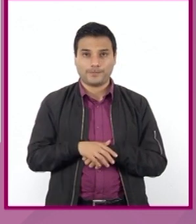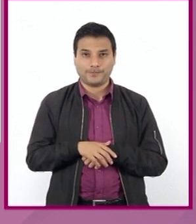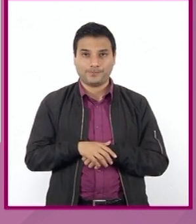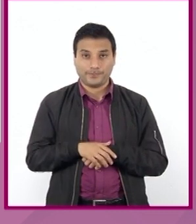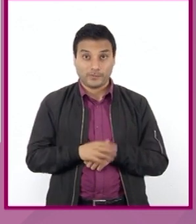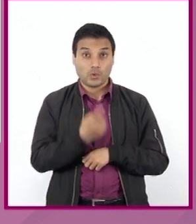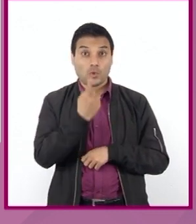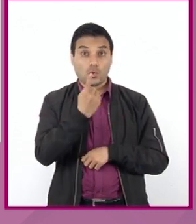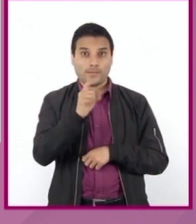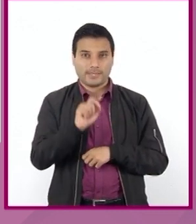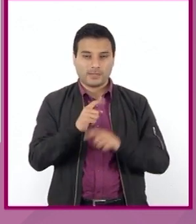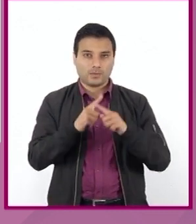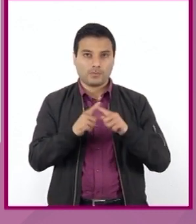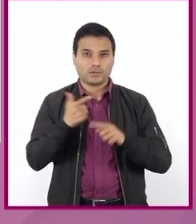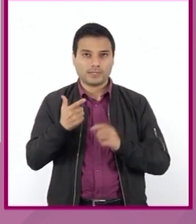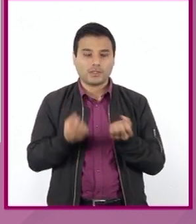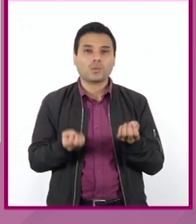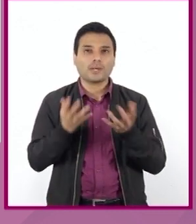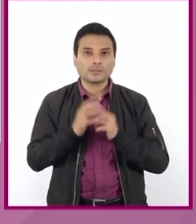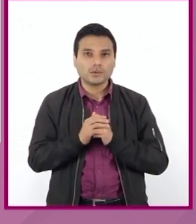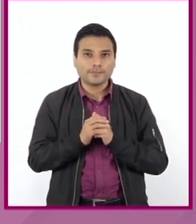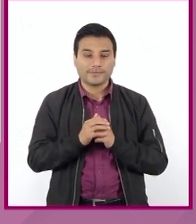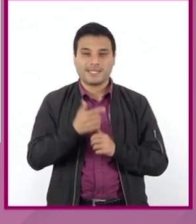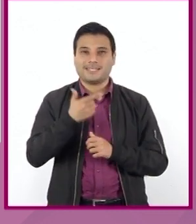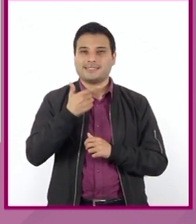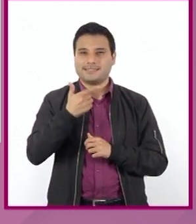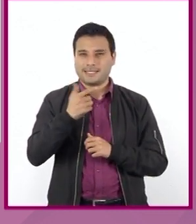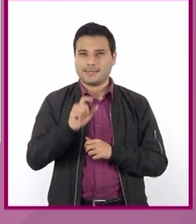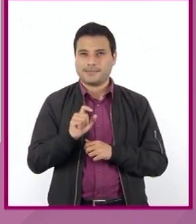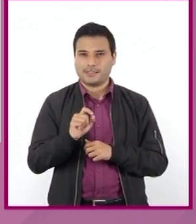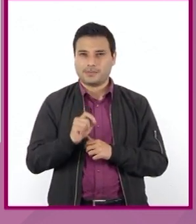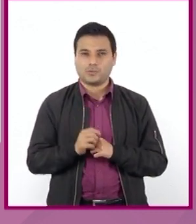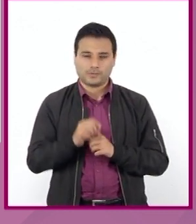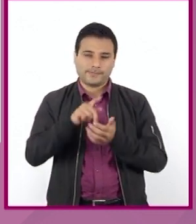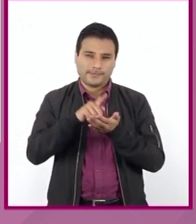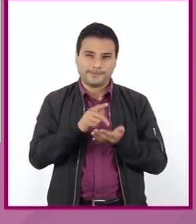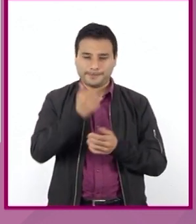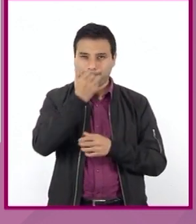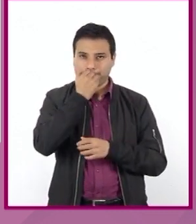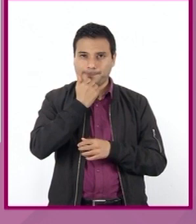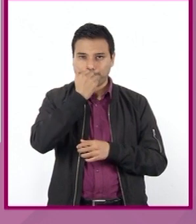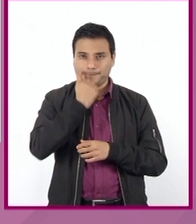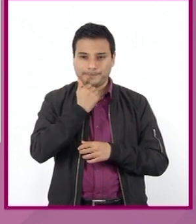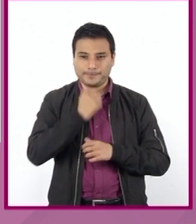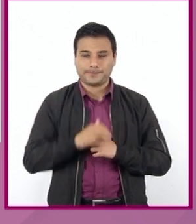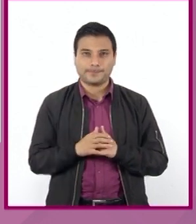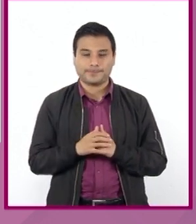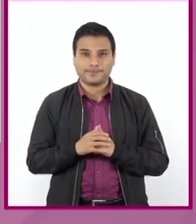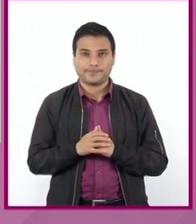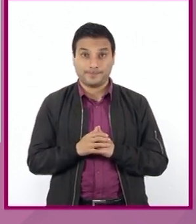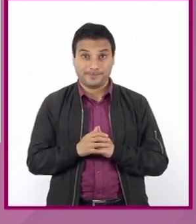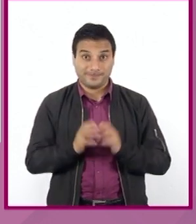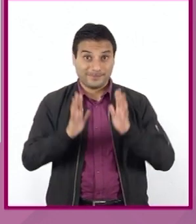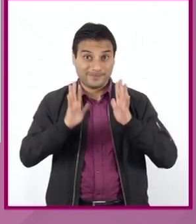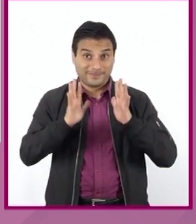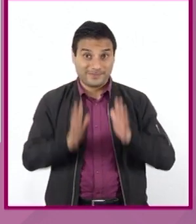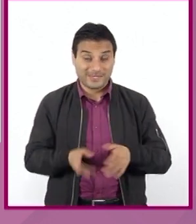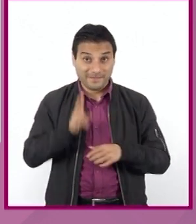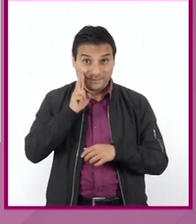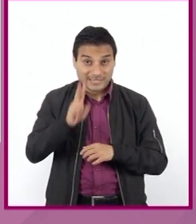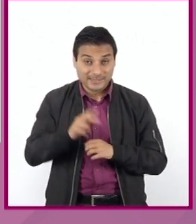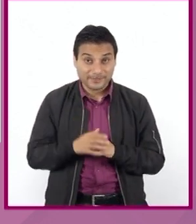un 1/20 por 7, que es igual a 7/20 de kilogramo de azúcar. Encontramos que se